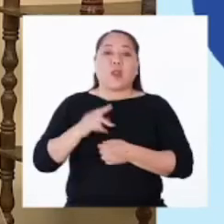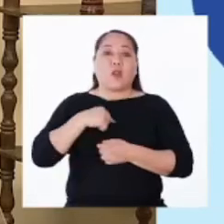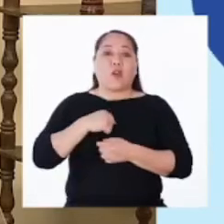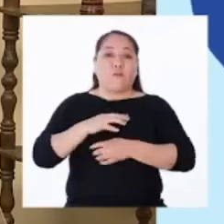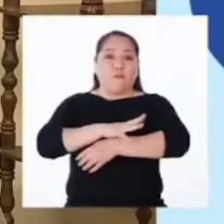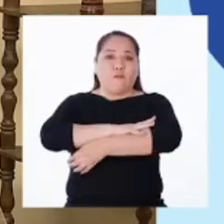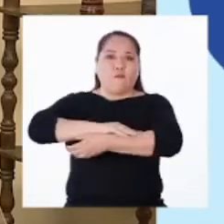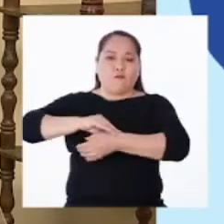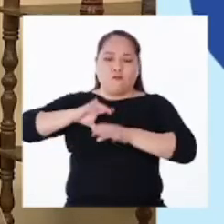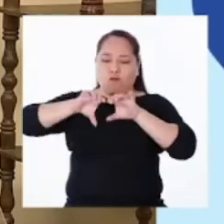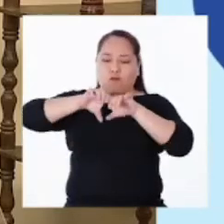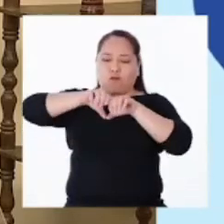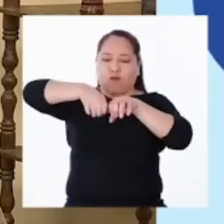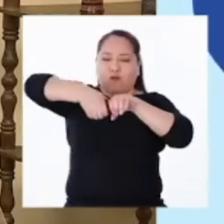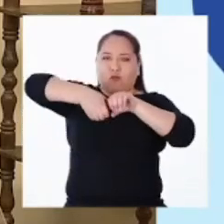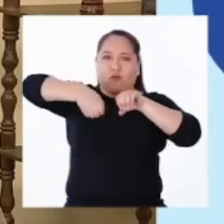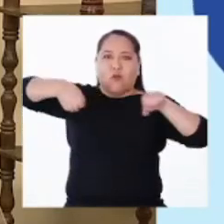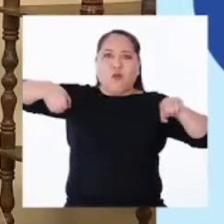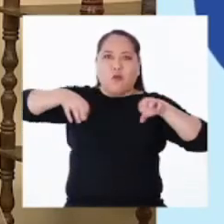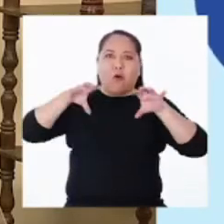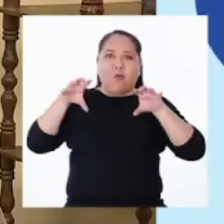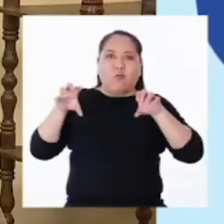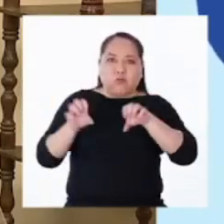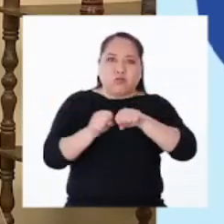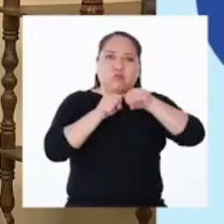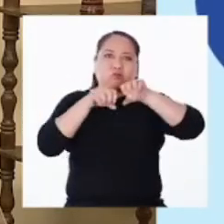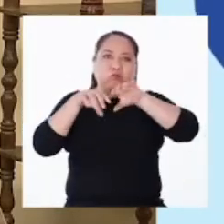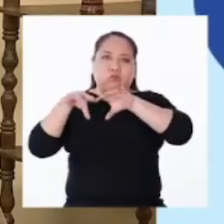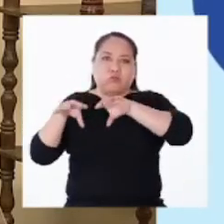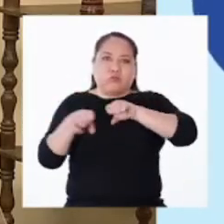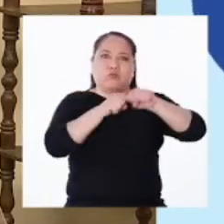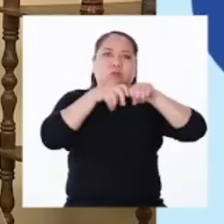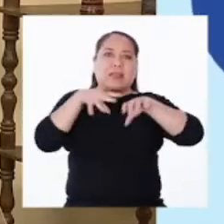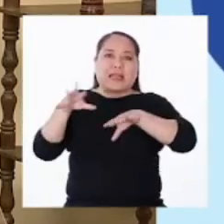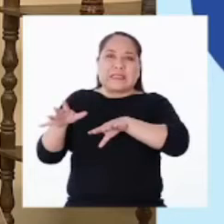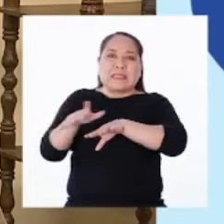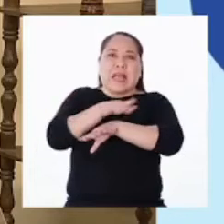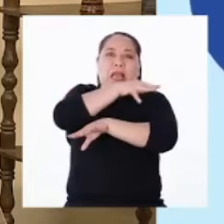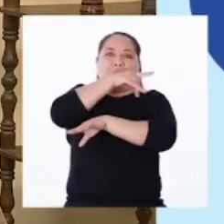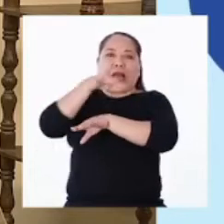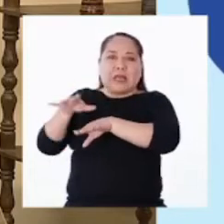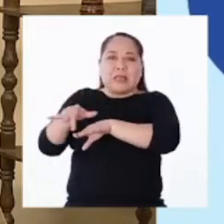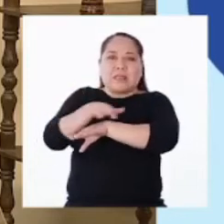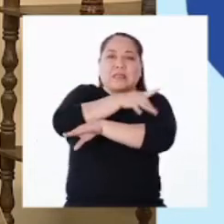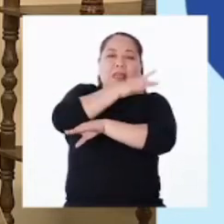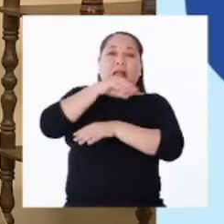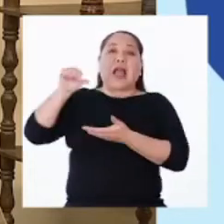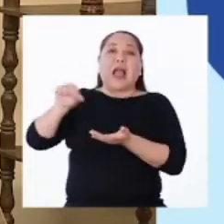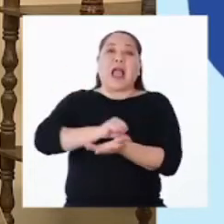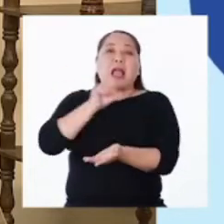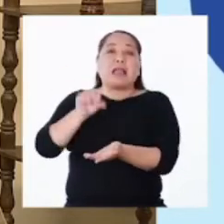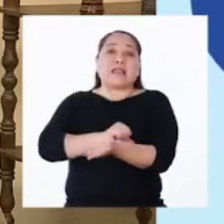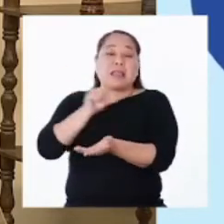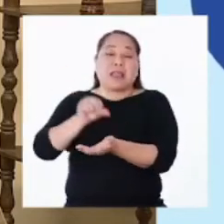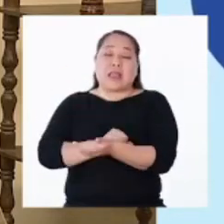cuentan con músculos fuertes y gruesos que bombean sangre hacia las arterias y alcanzan una presión